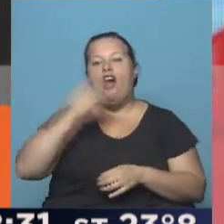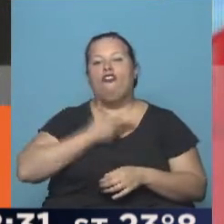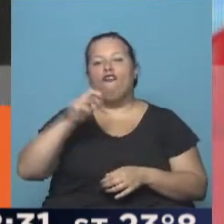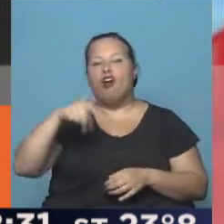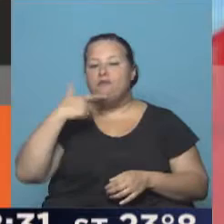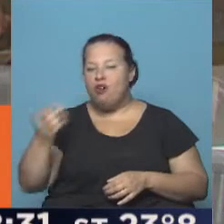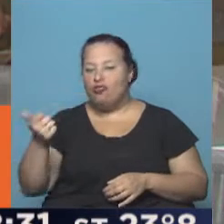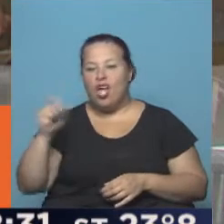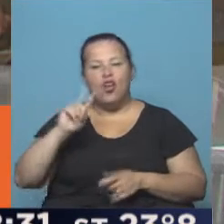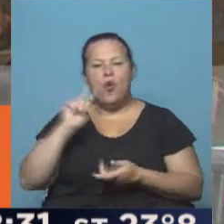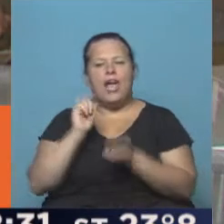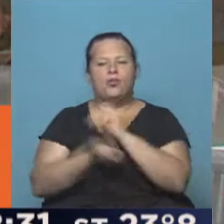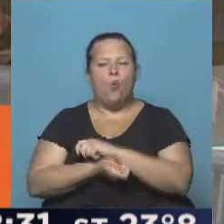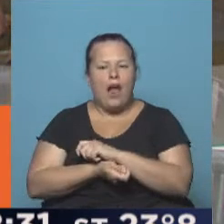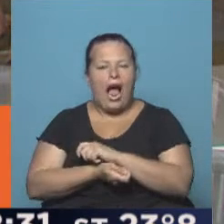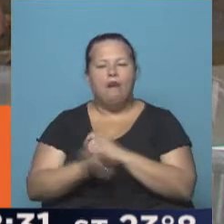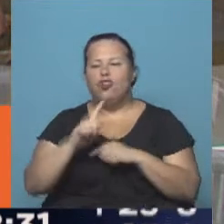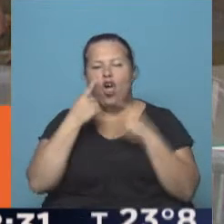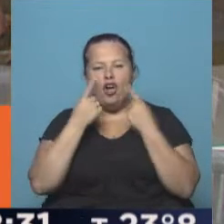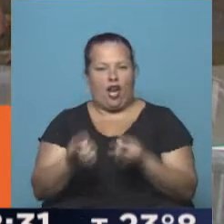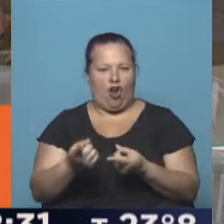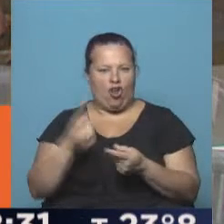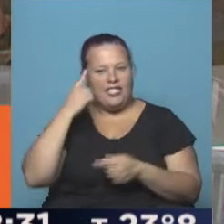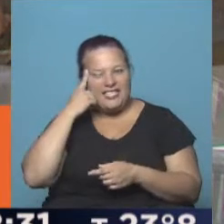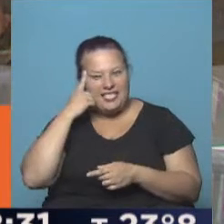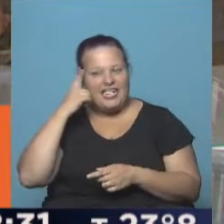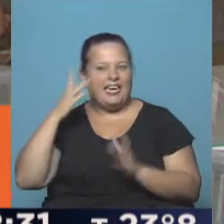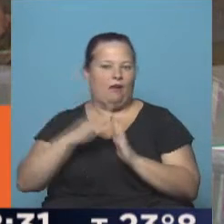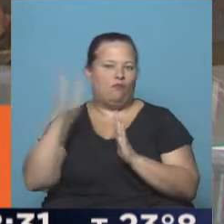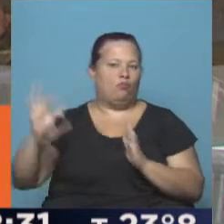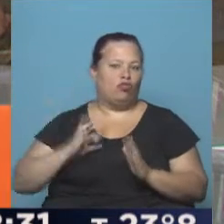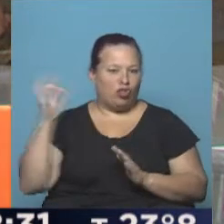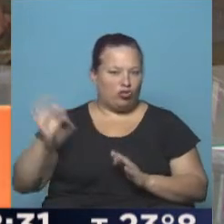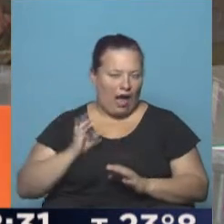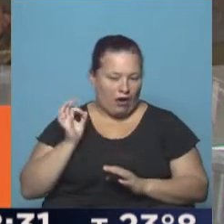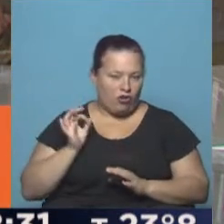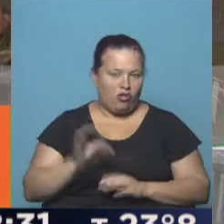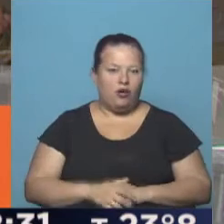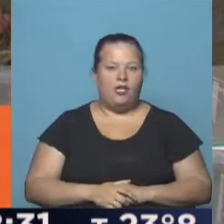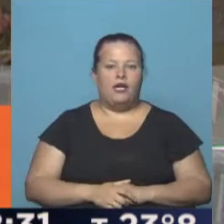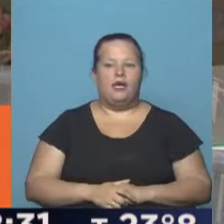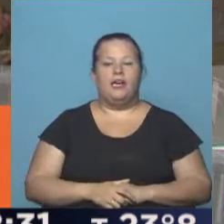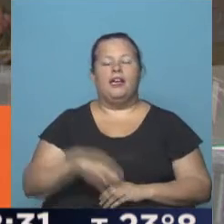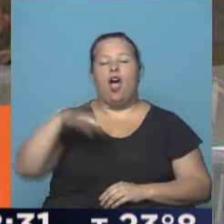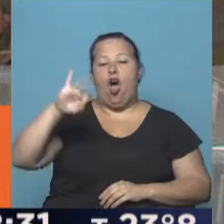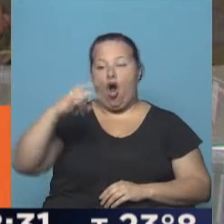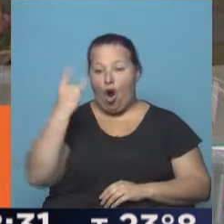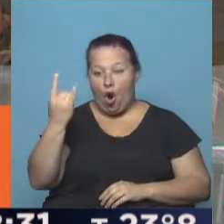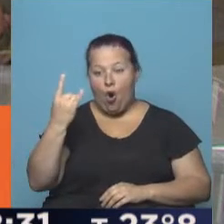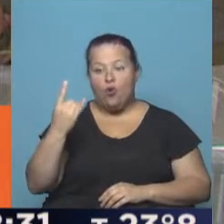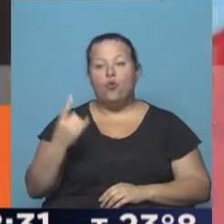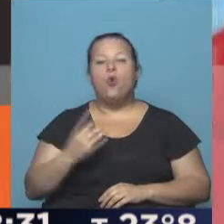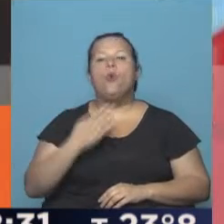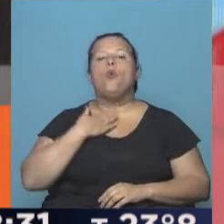ha implicado un cambio y un no reconocimiento de China a lo largo de estos años. En Naciones Unidas la que tiene